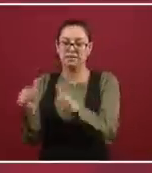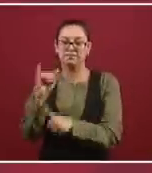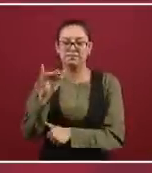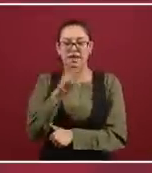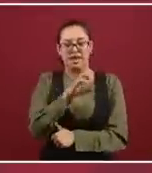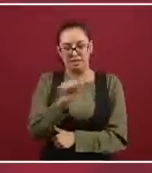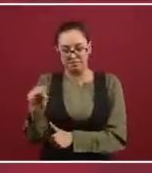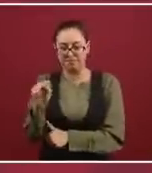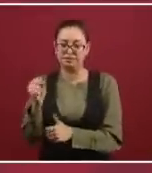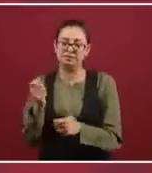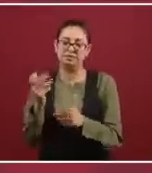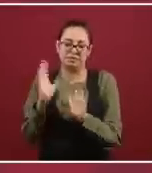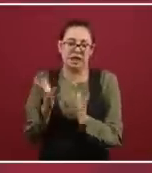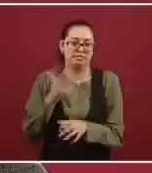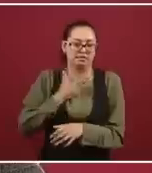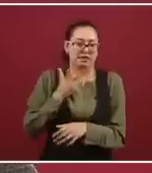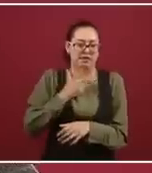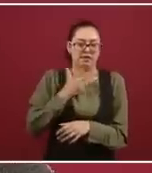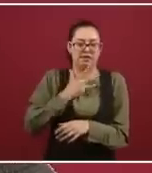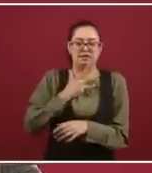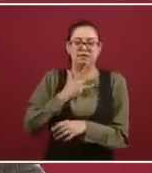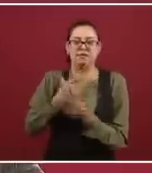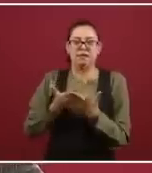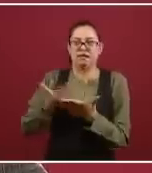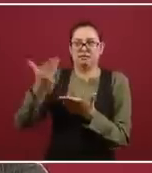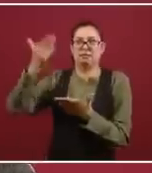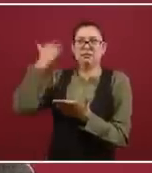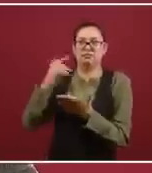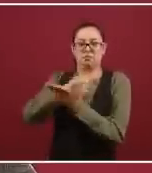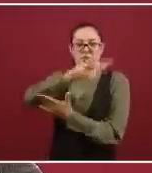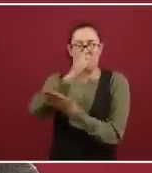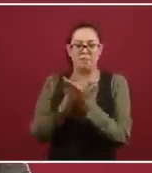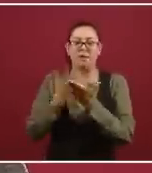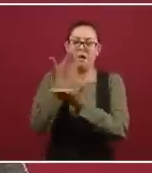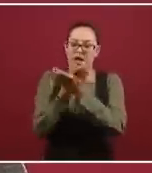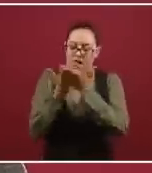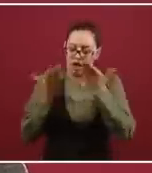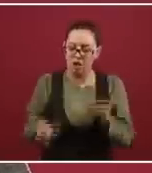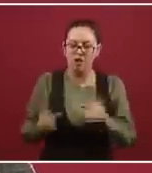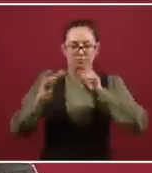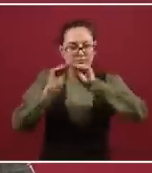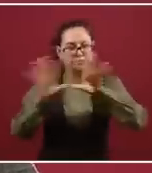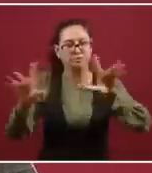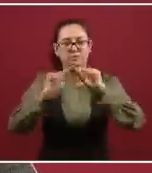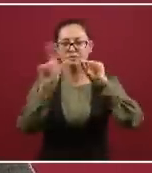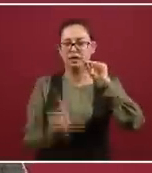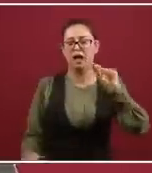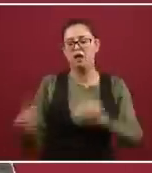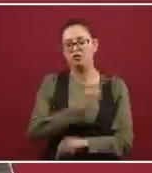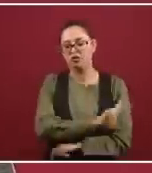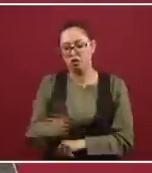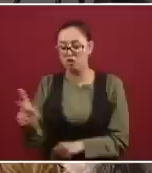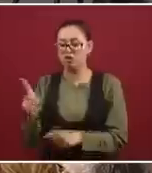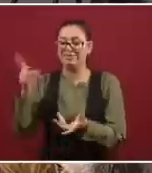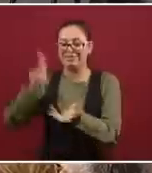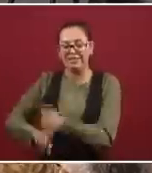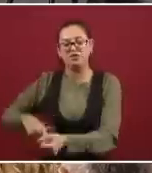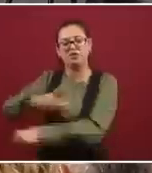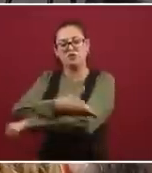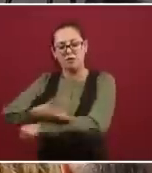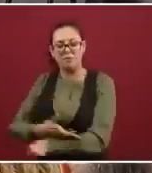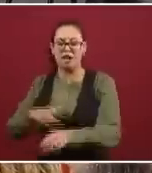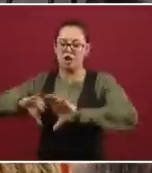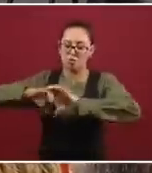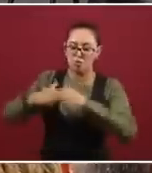universal. Ahí empieza la integración de este problema con la familia, la comunidad y desde luego con los lugares